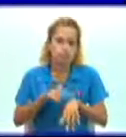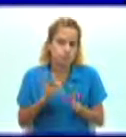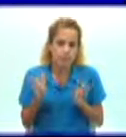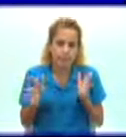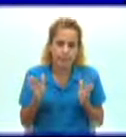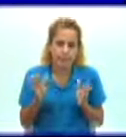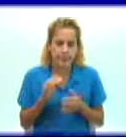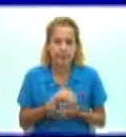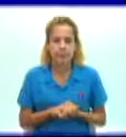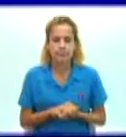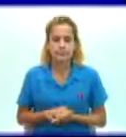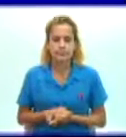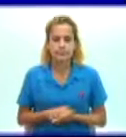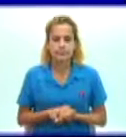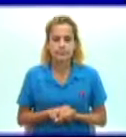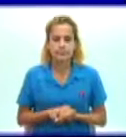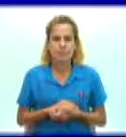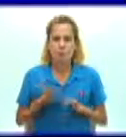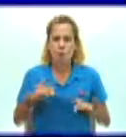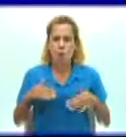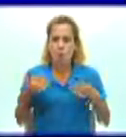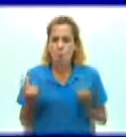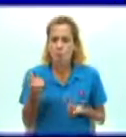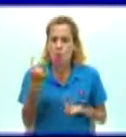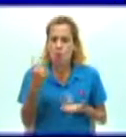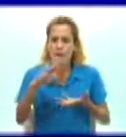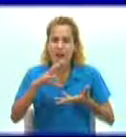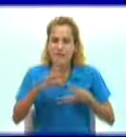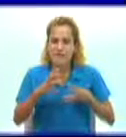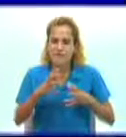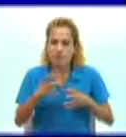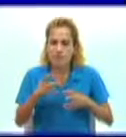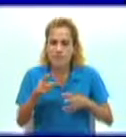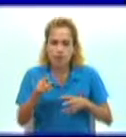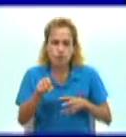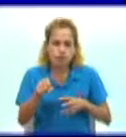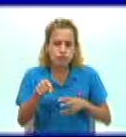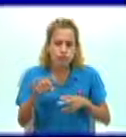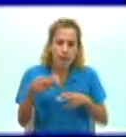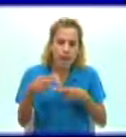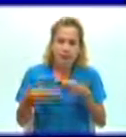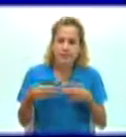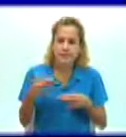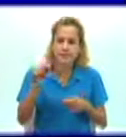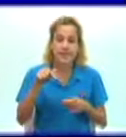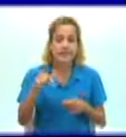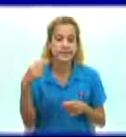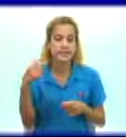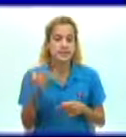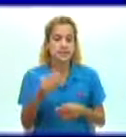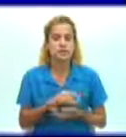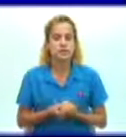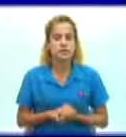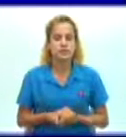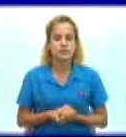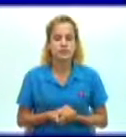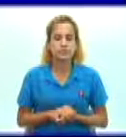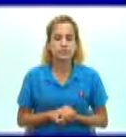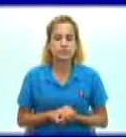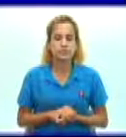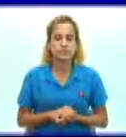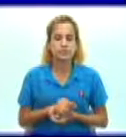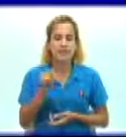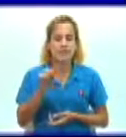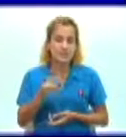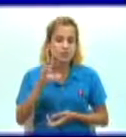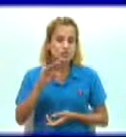determinado. ¿Cuál será una de las maneras en que ustedes pueden estar resolviendo este ejercicio? Bueno, aquí nos